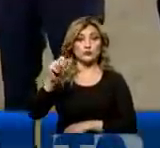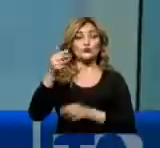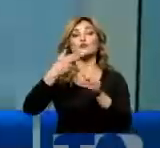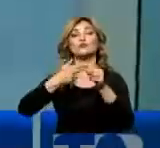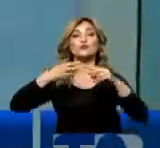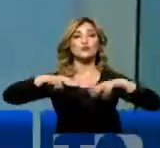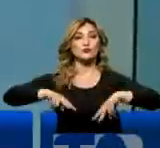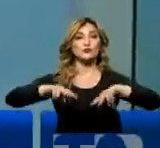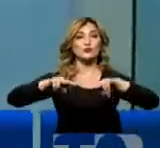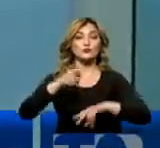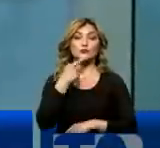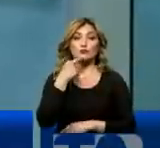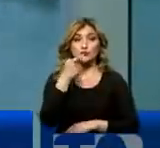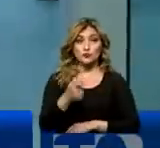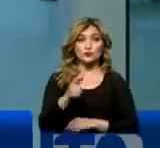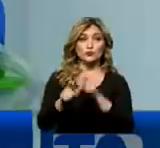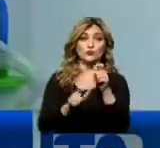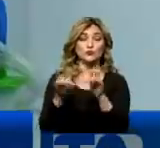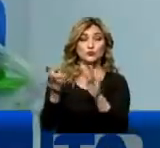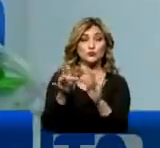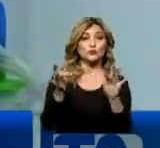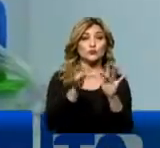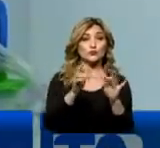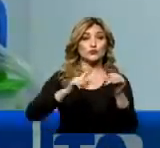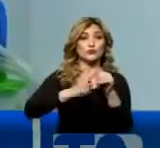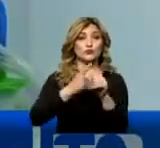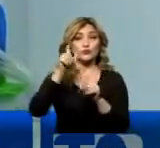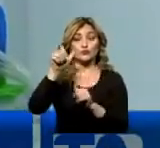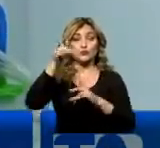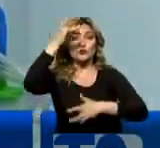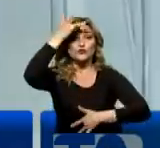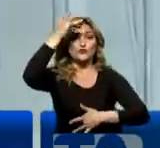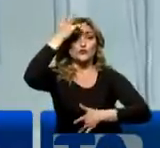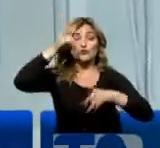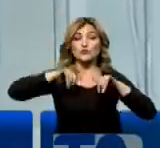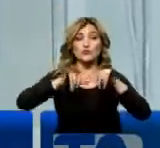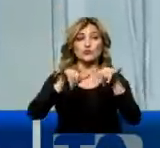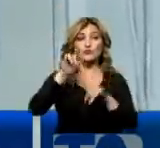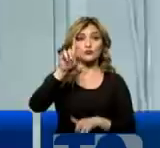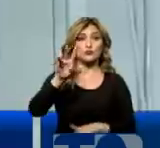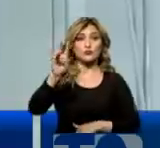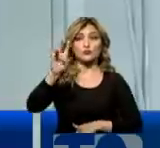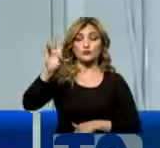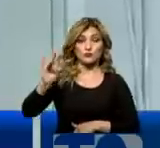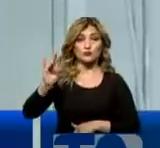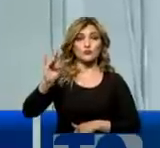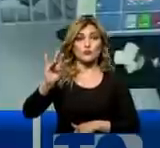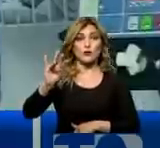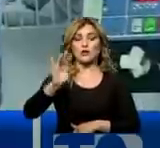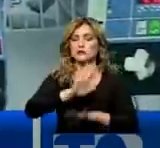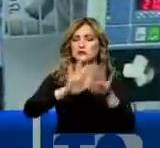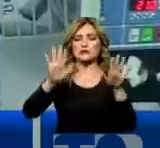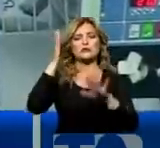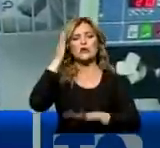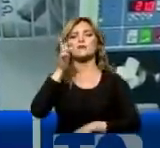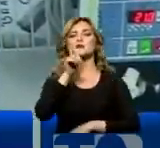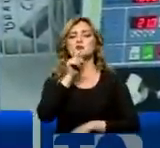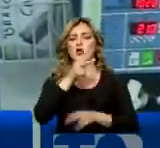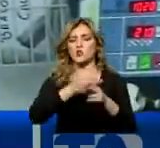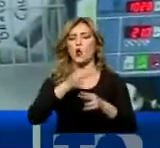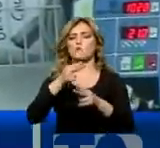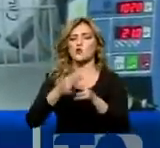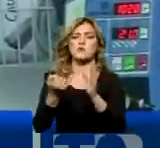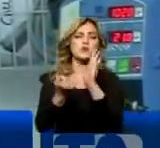presente. Aseguró que el número de contactos con el primer caso de la enfermedad se mantiene en 177 identificados. Dijo que se